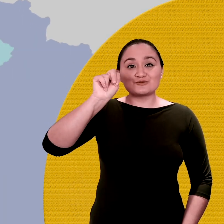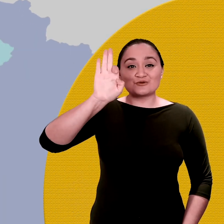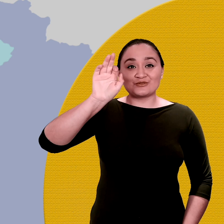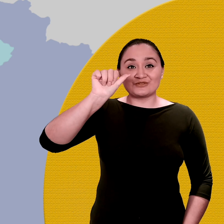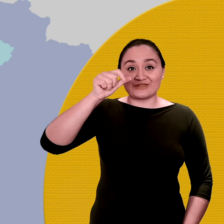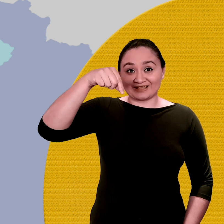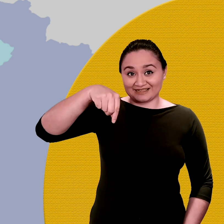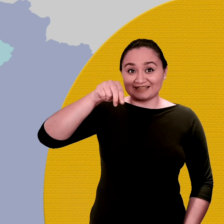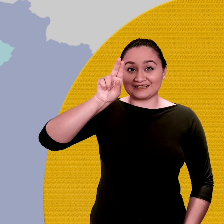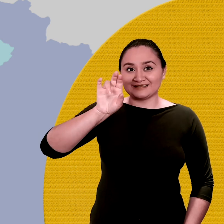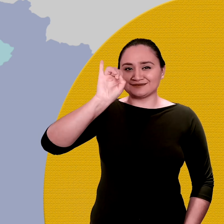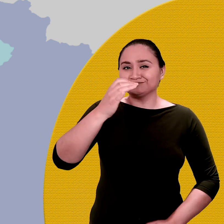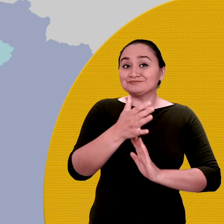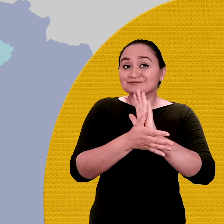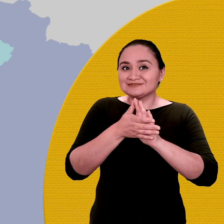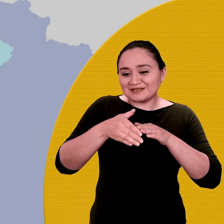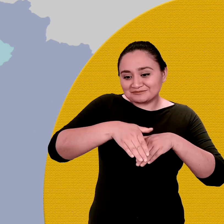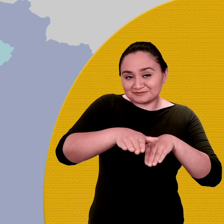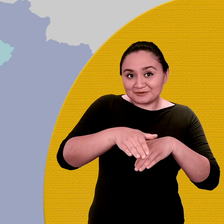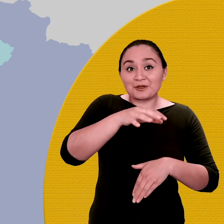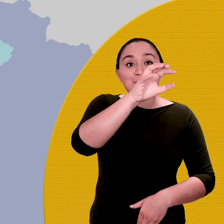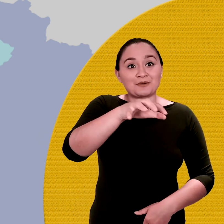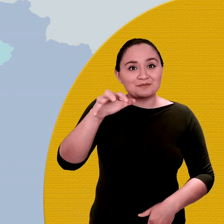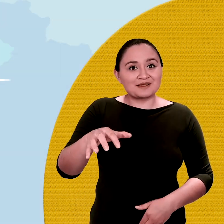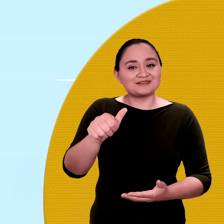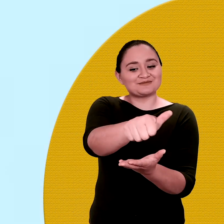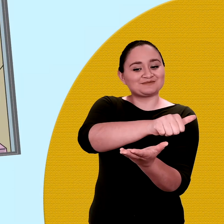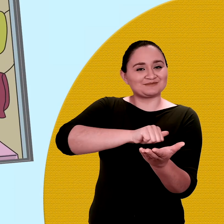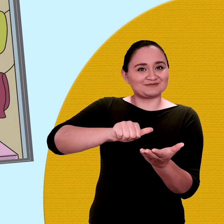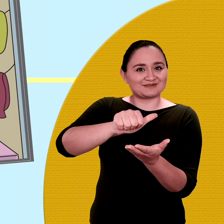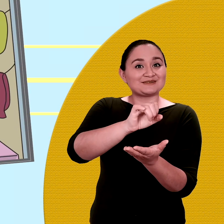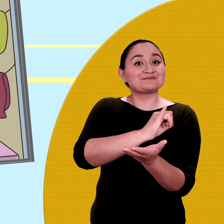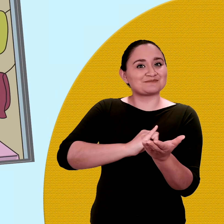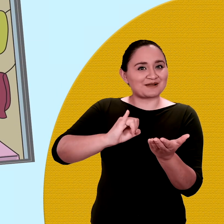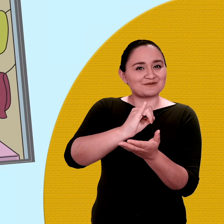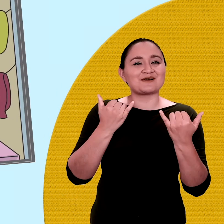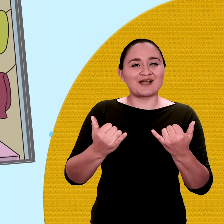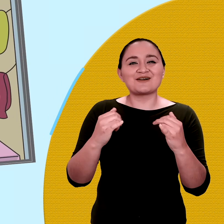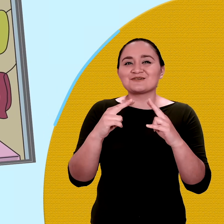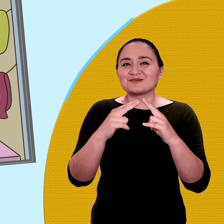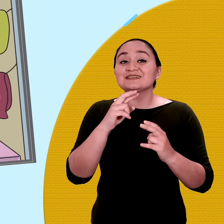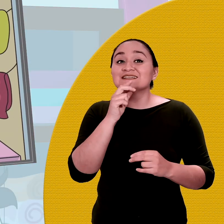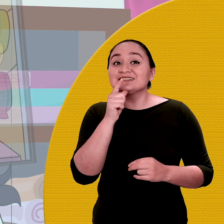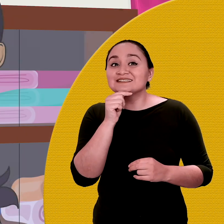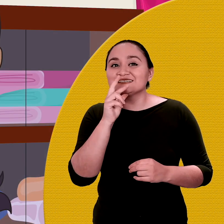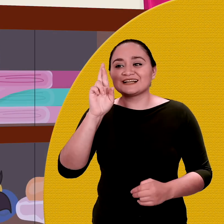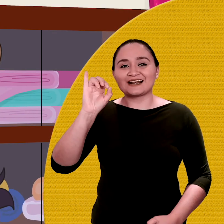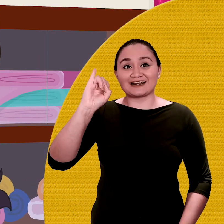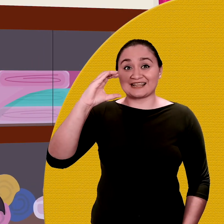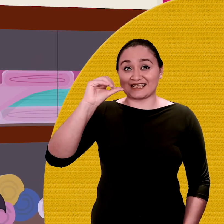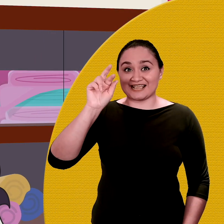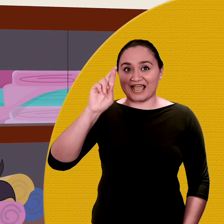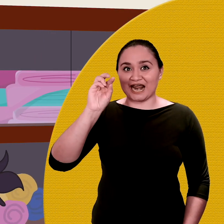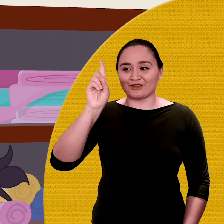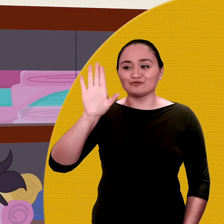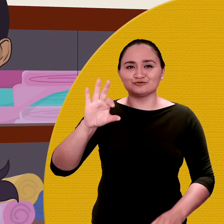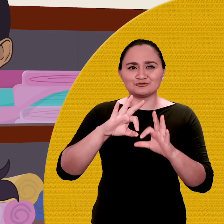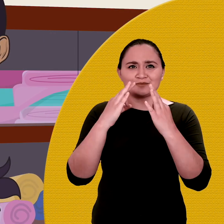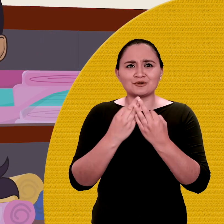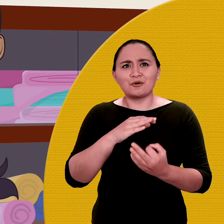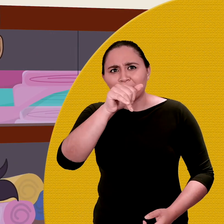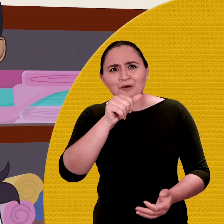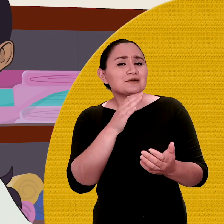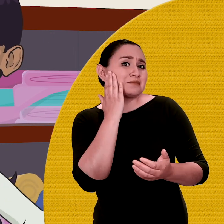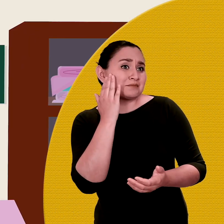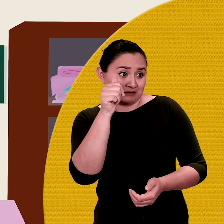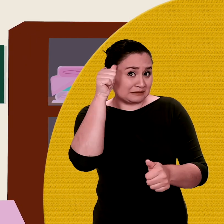Hoy nos vamos a Atuntaqui, en la provincia de Imbabura. Vamos a conocer a Ricardo y su familia. Mami, ¿te acuerdas de mi